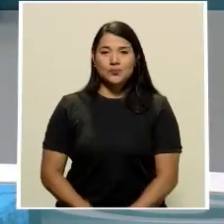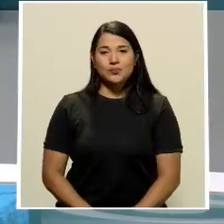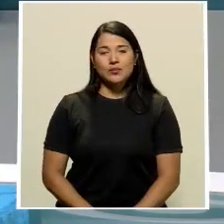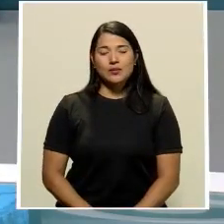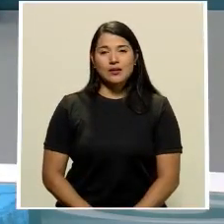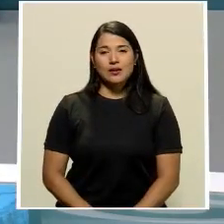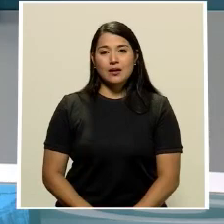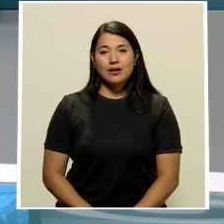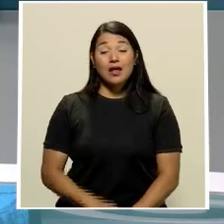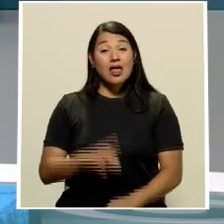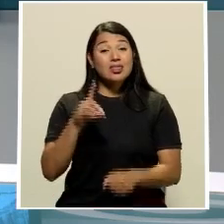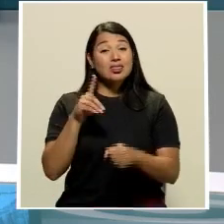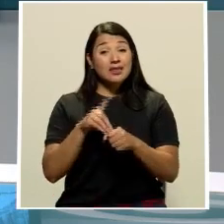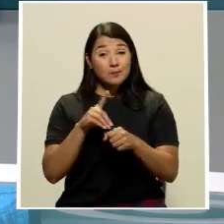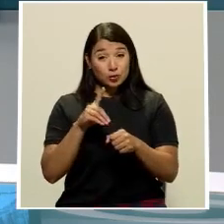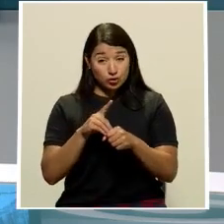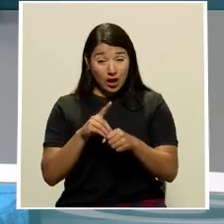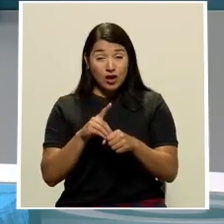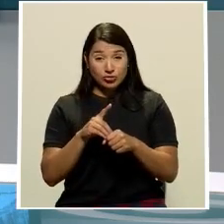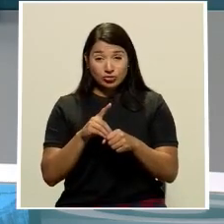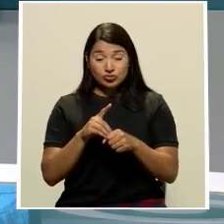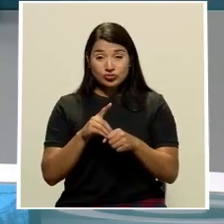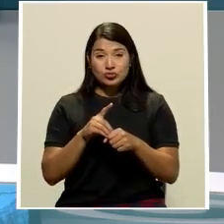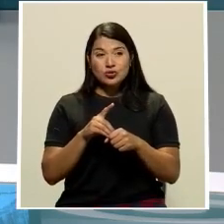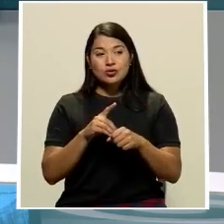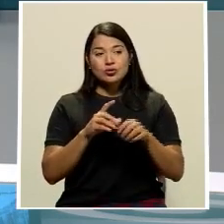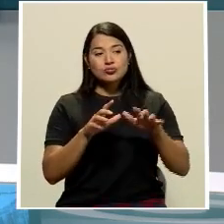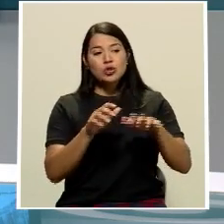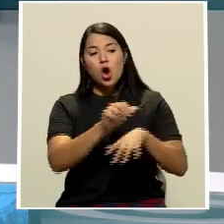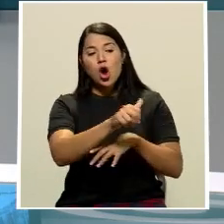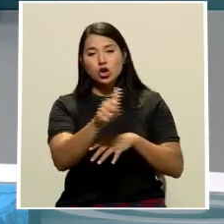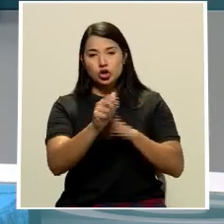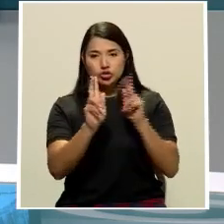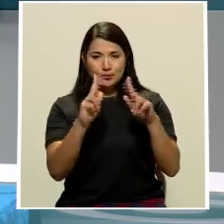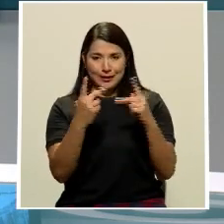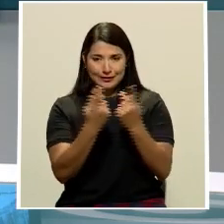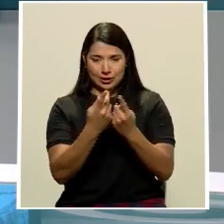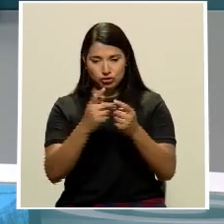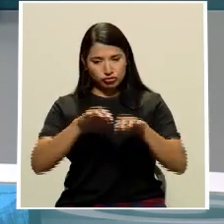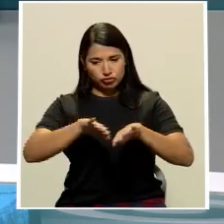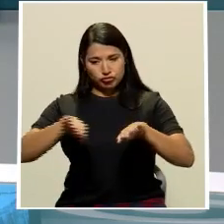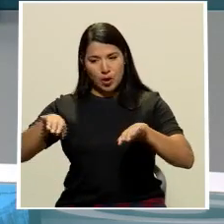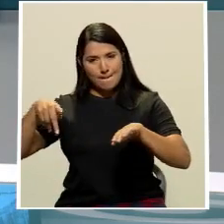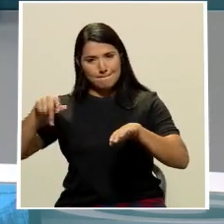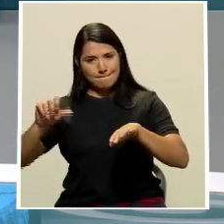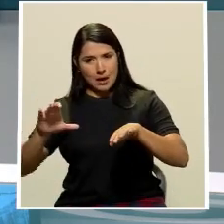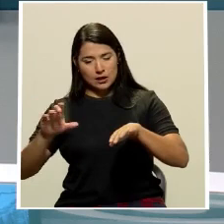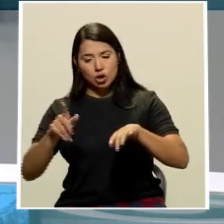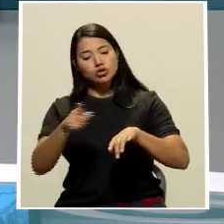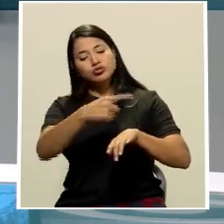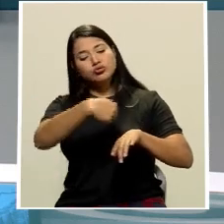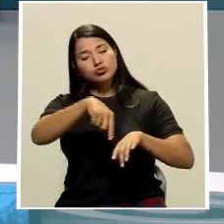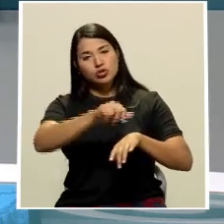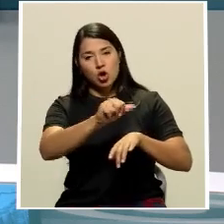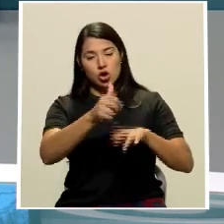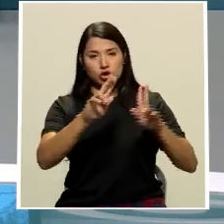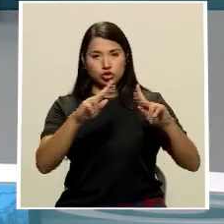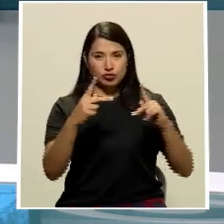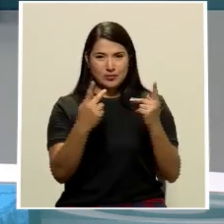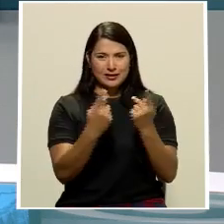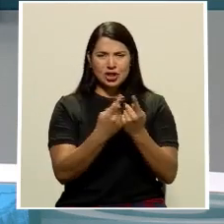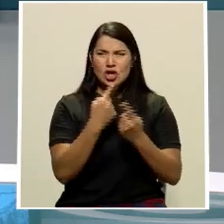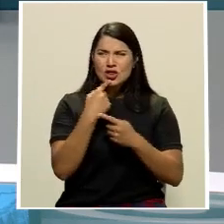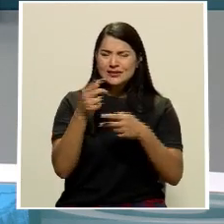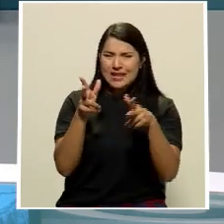Los diputados de oposición aseguran que la mala percepción que tiene la gente del presidente Carlos